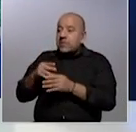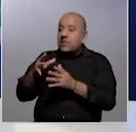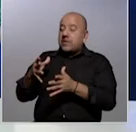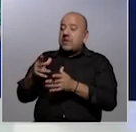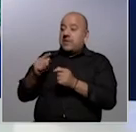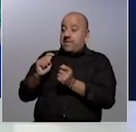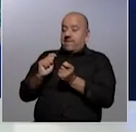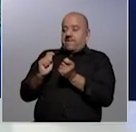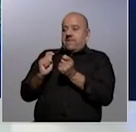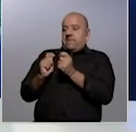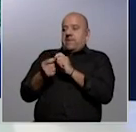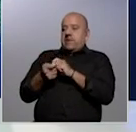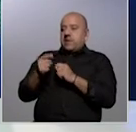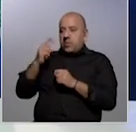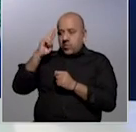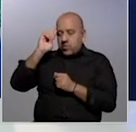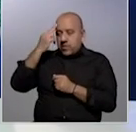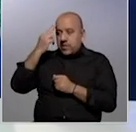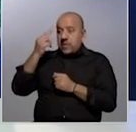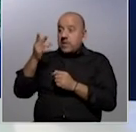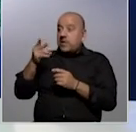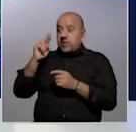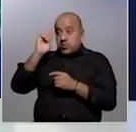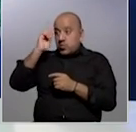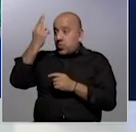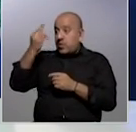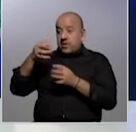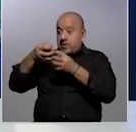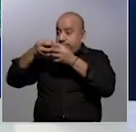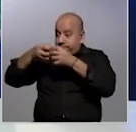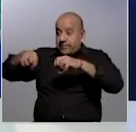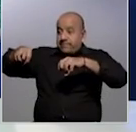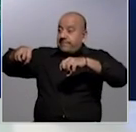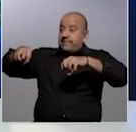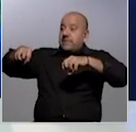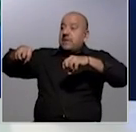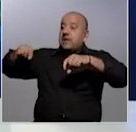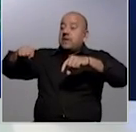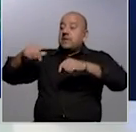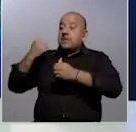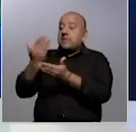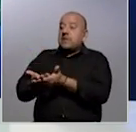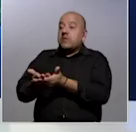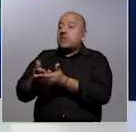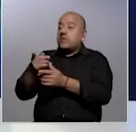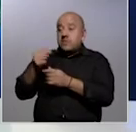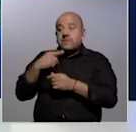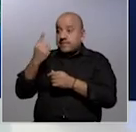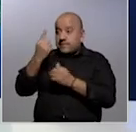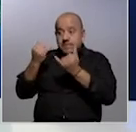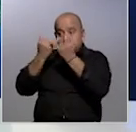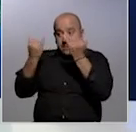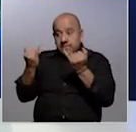tuvieron describes porque si lo planteamos así es un duro en uruguay partido se planteó desde el primer día en el